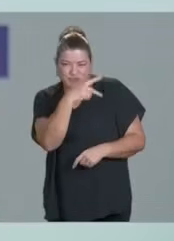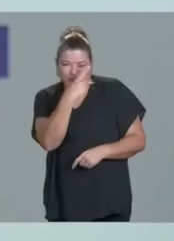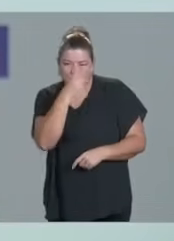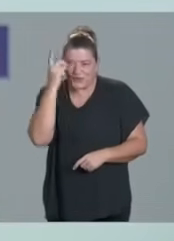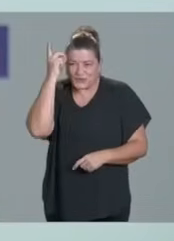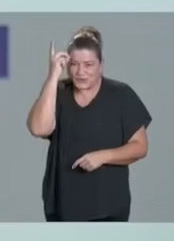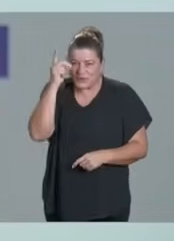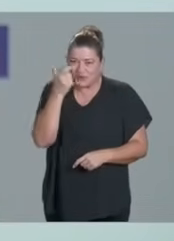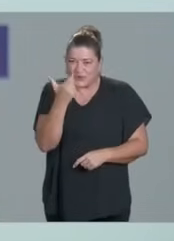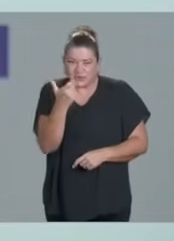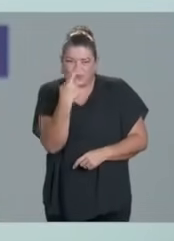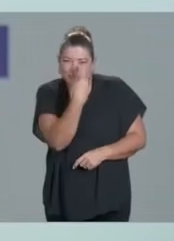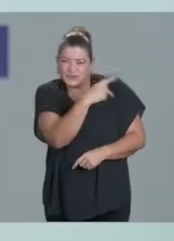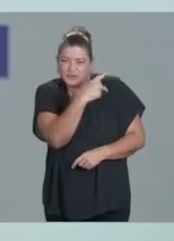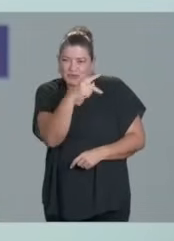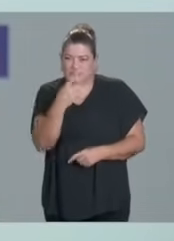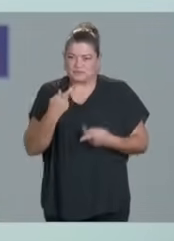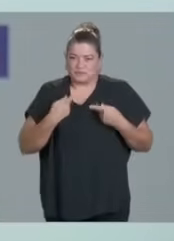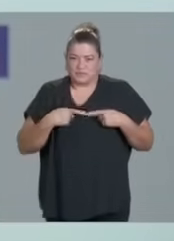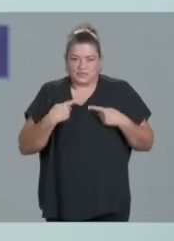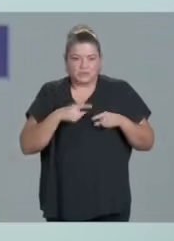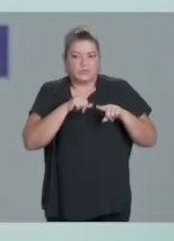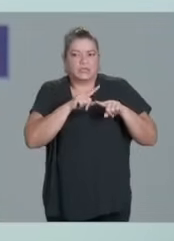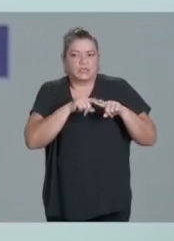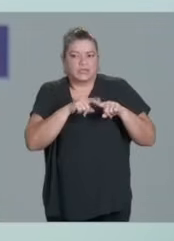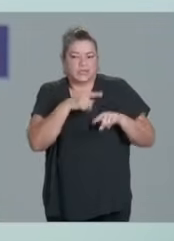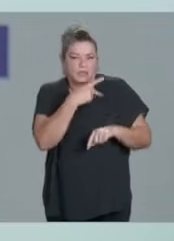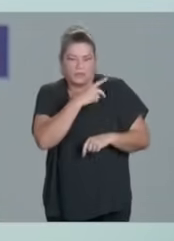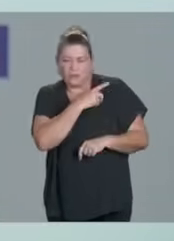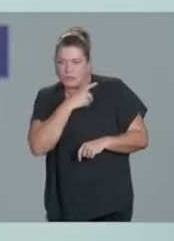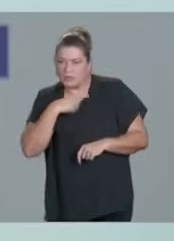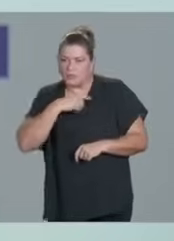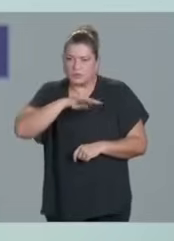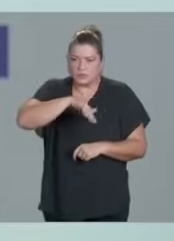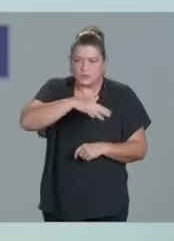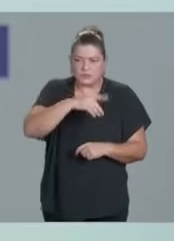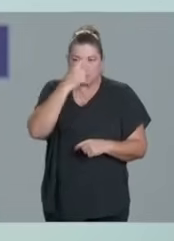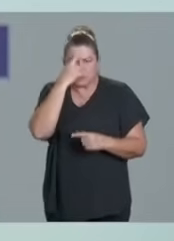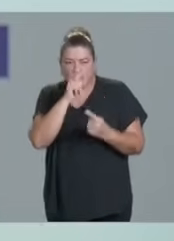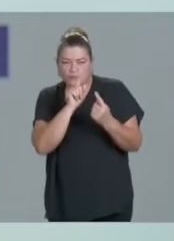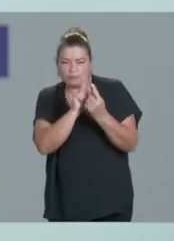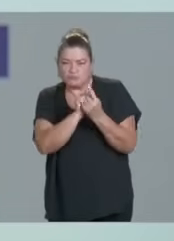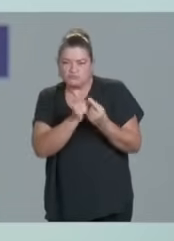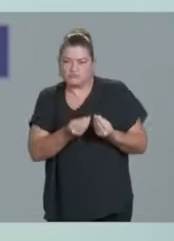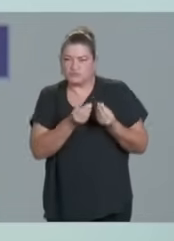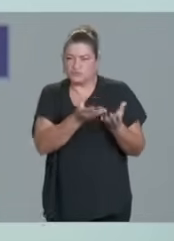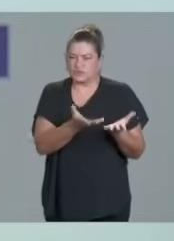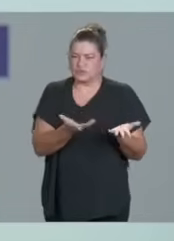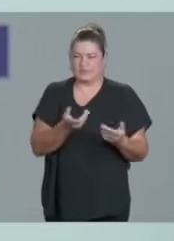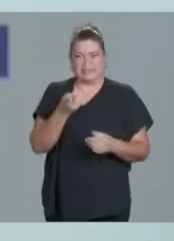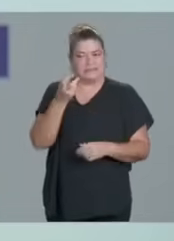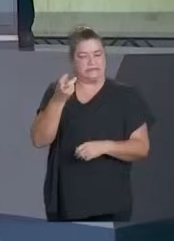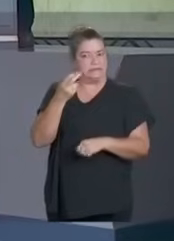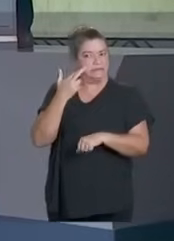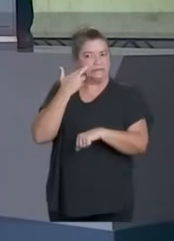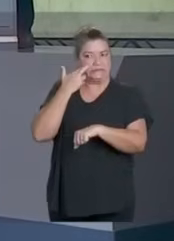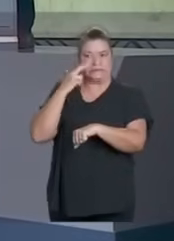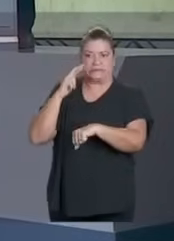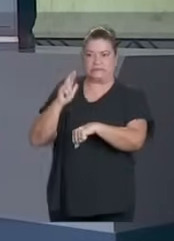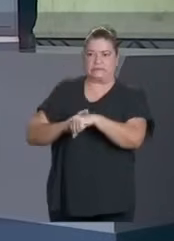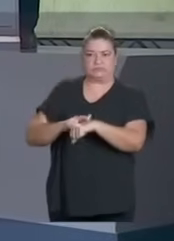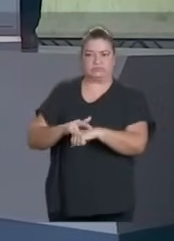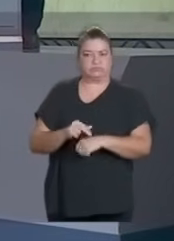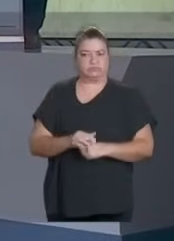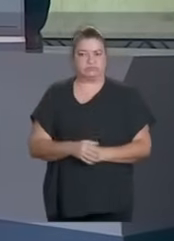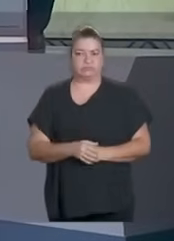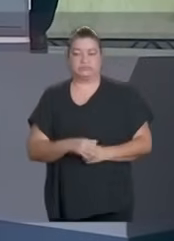ser localizadas para que se les regrese su dinero. Son unos bandidos. Candidata Claudia Sheinbaum, por